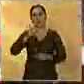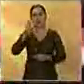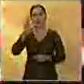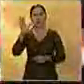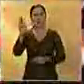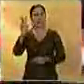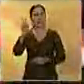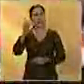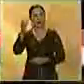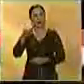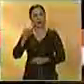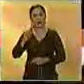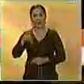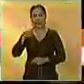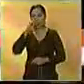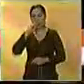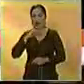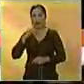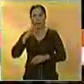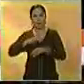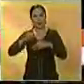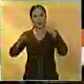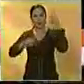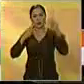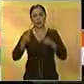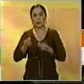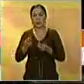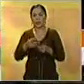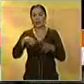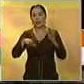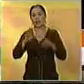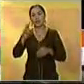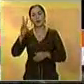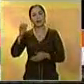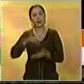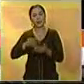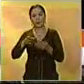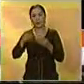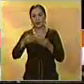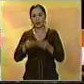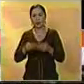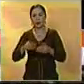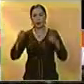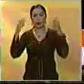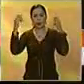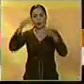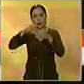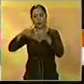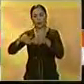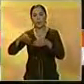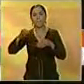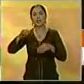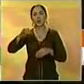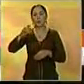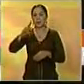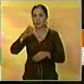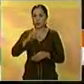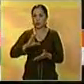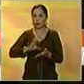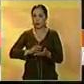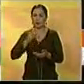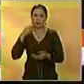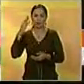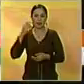20% en el primer año. El Ministerio de Turismo dice haber invertido entre 15 y 20 mil dólares para la campaña de votación de Machu Picchu. Su